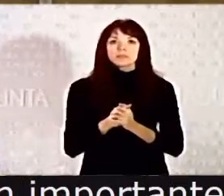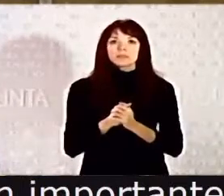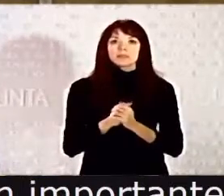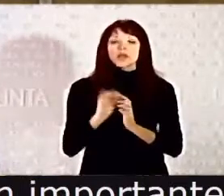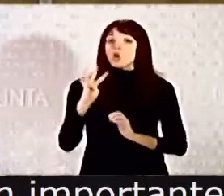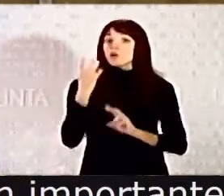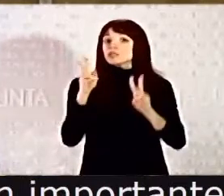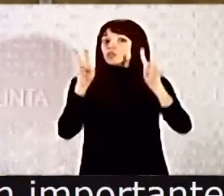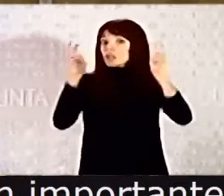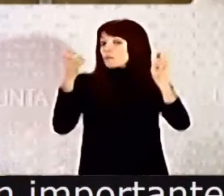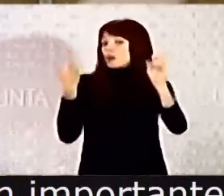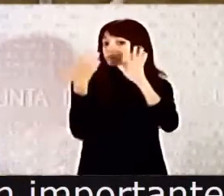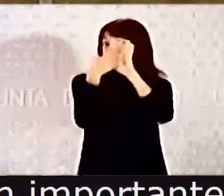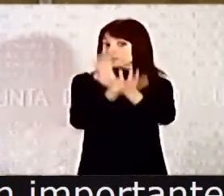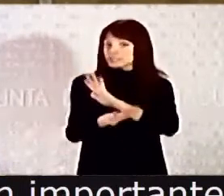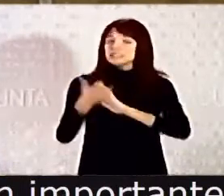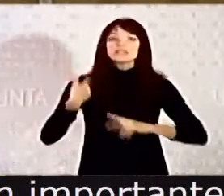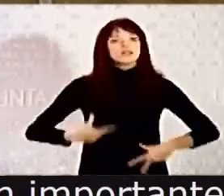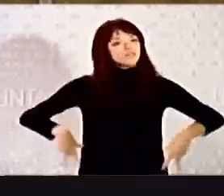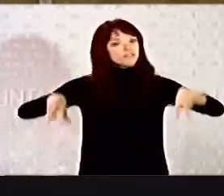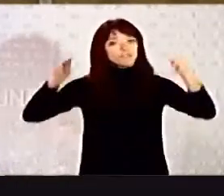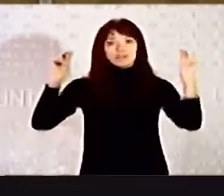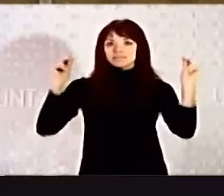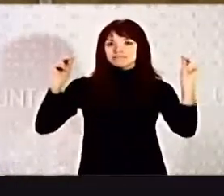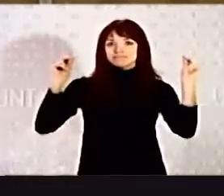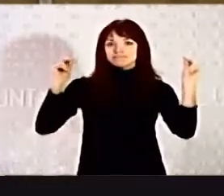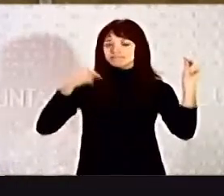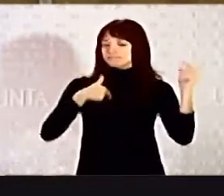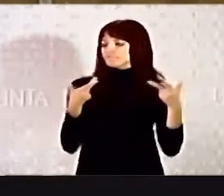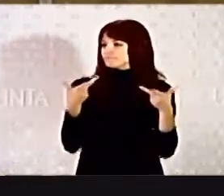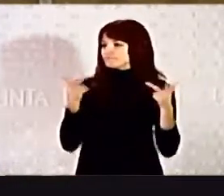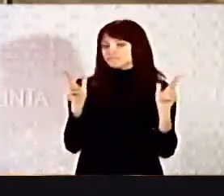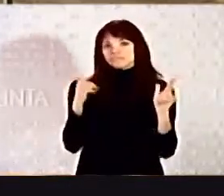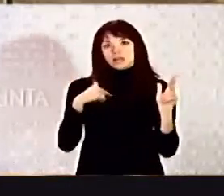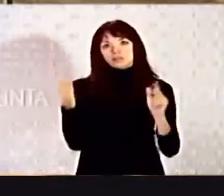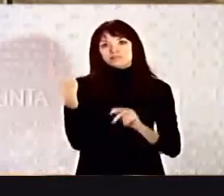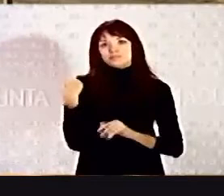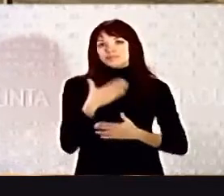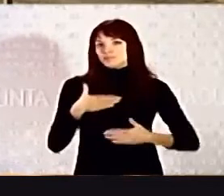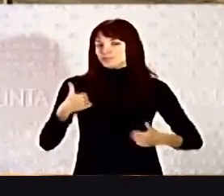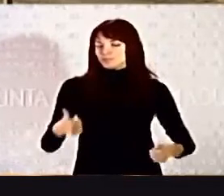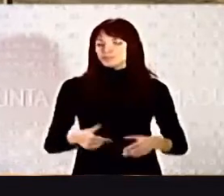asunto finalizo mi intervención y estoy a su disposición.